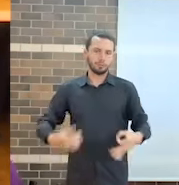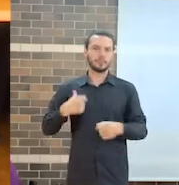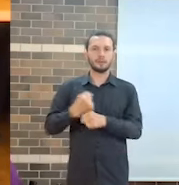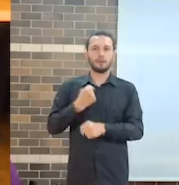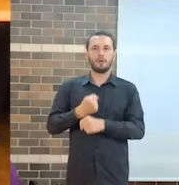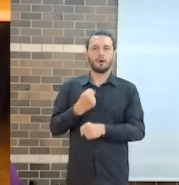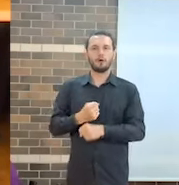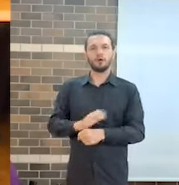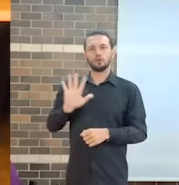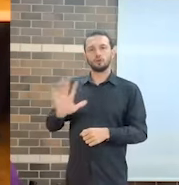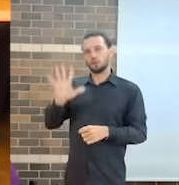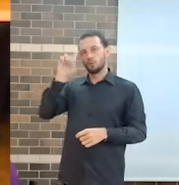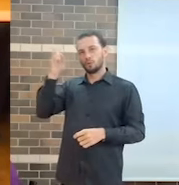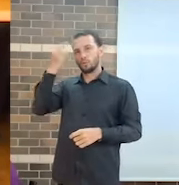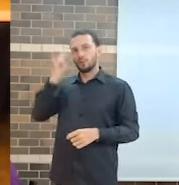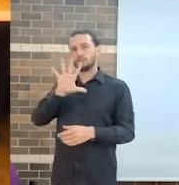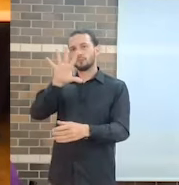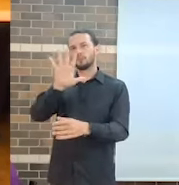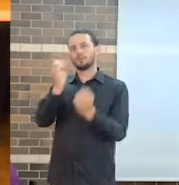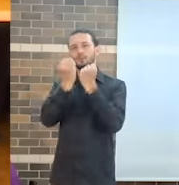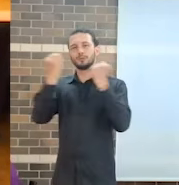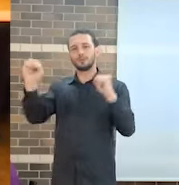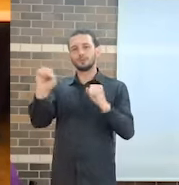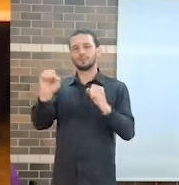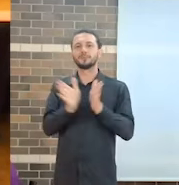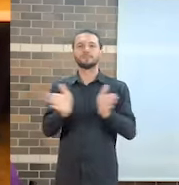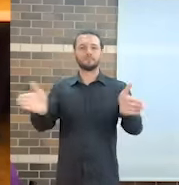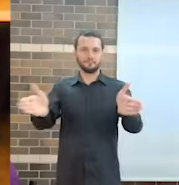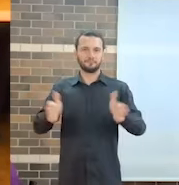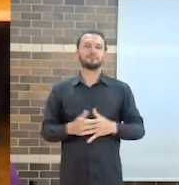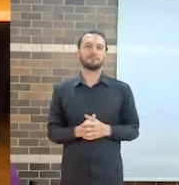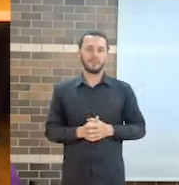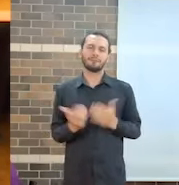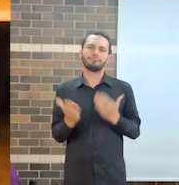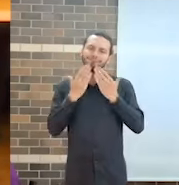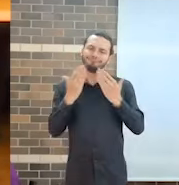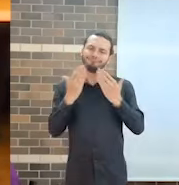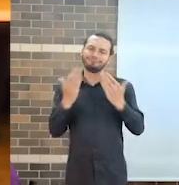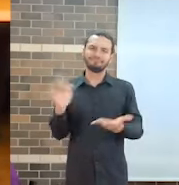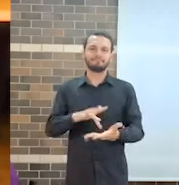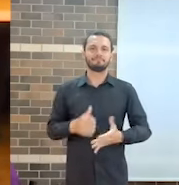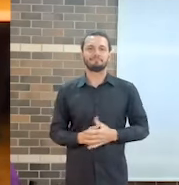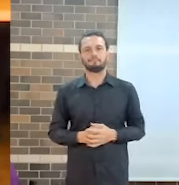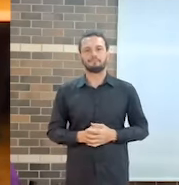pública en el municipio del Carmen de Viboral. Muchas gracias por estar acá.